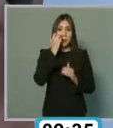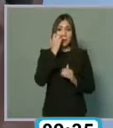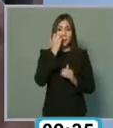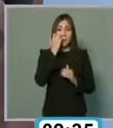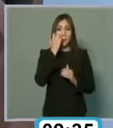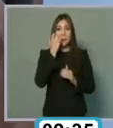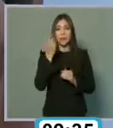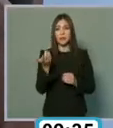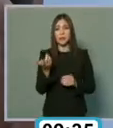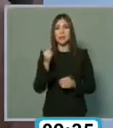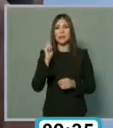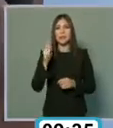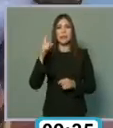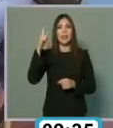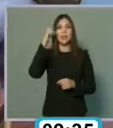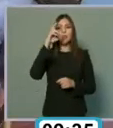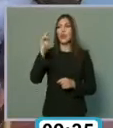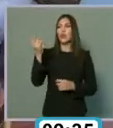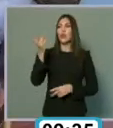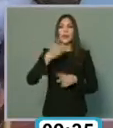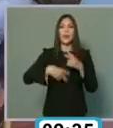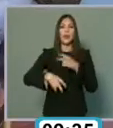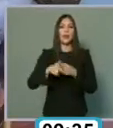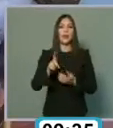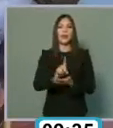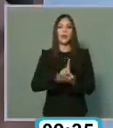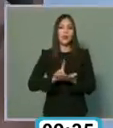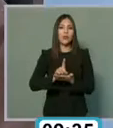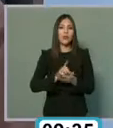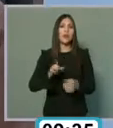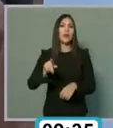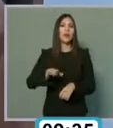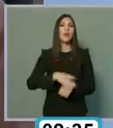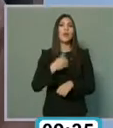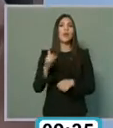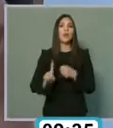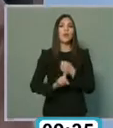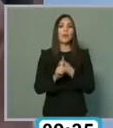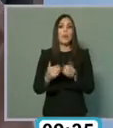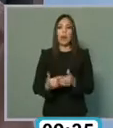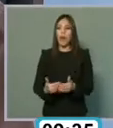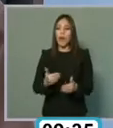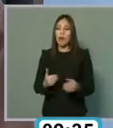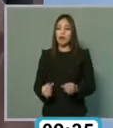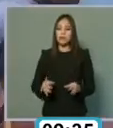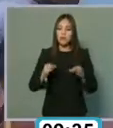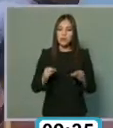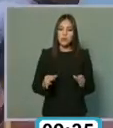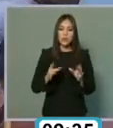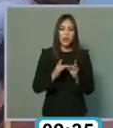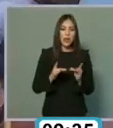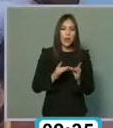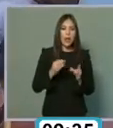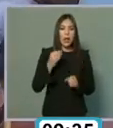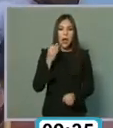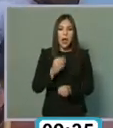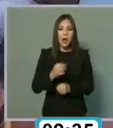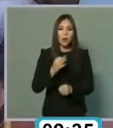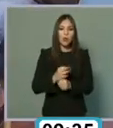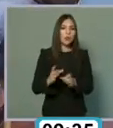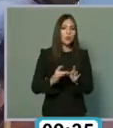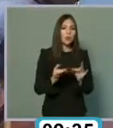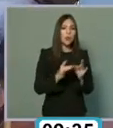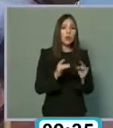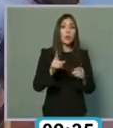más difícil que haya un consumo de drogas. ¿Por qué? Porque los problemas se plantean, los conflictos se resuelven, claro, y no